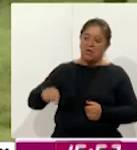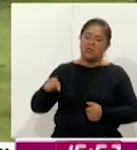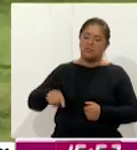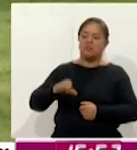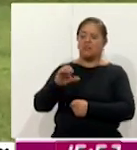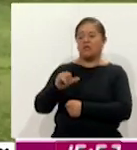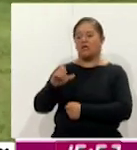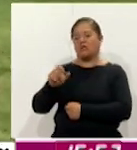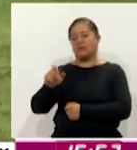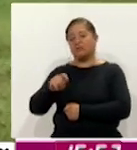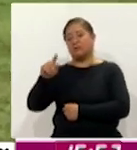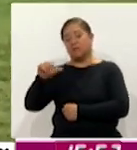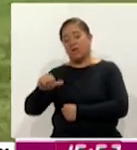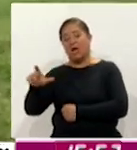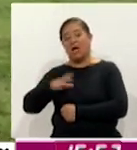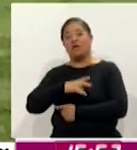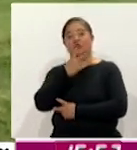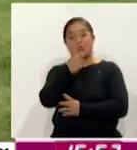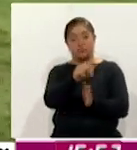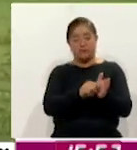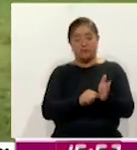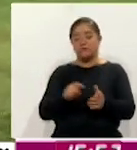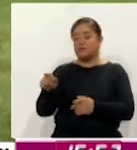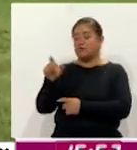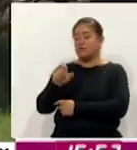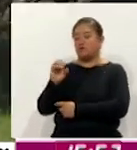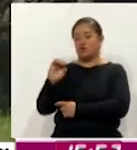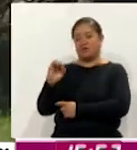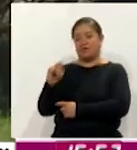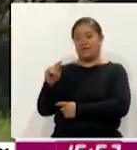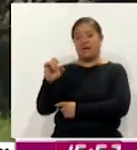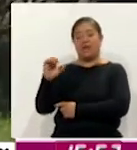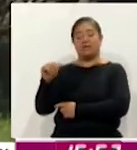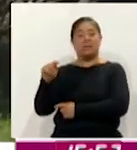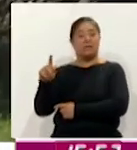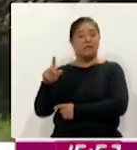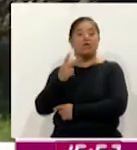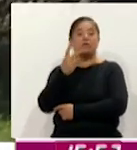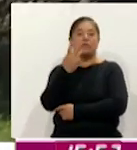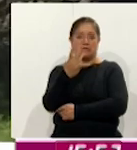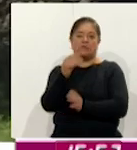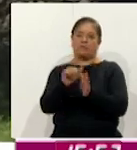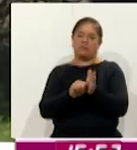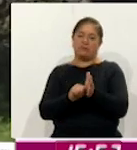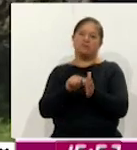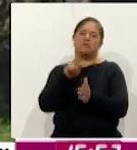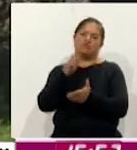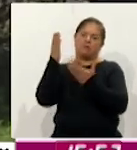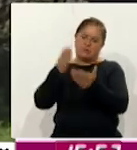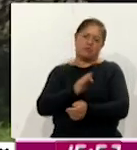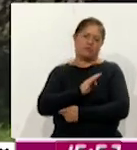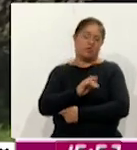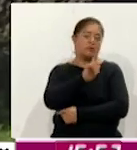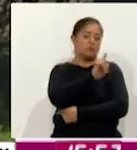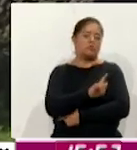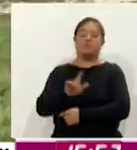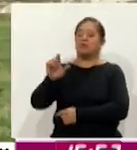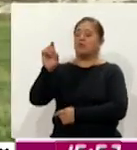estar 2 meses y en Xochitecatl 3 meses va a estar la exposición. Pueden visitarla pues de lunes a